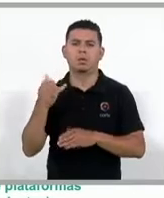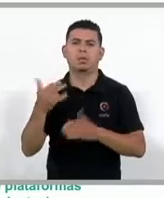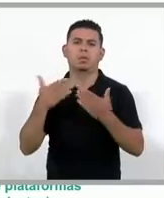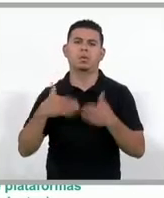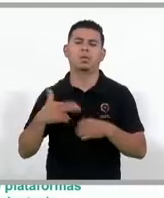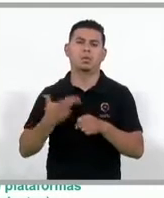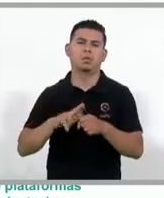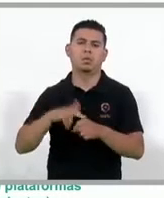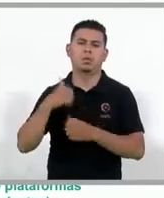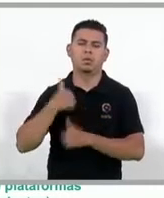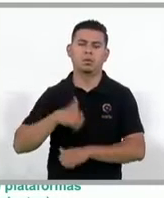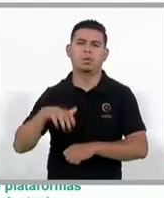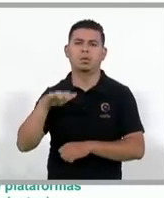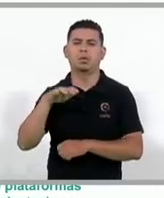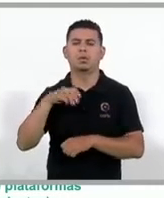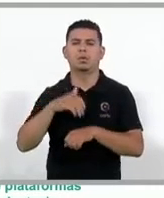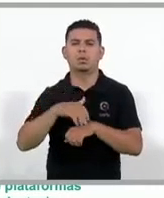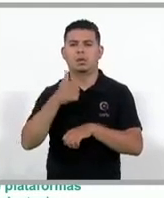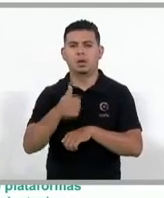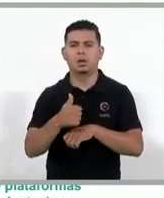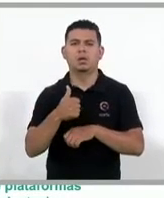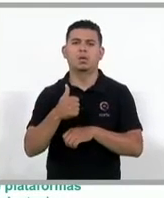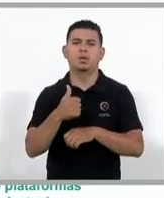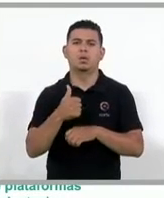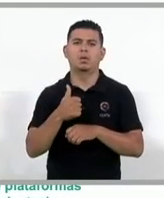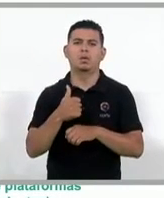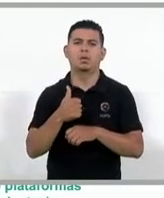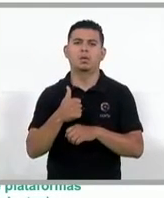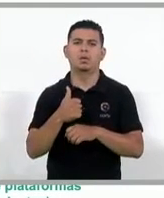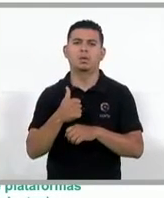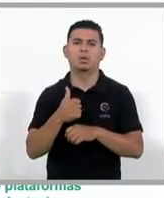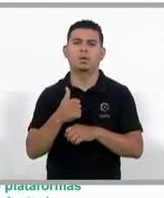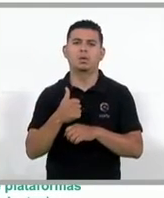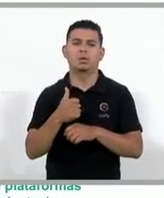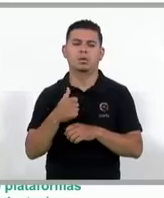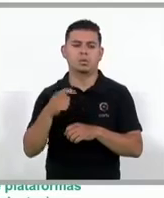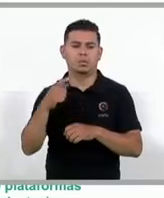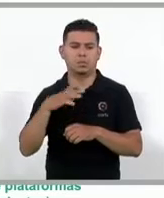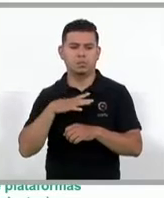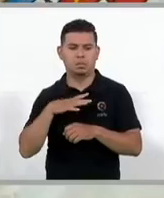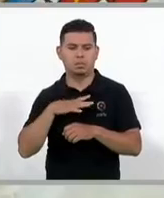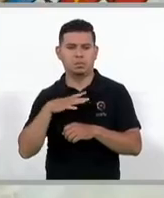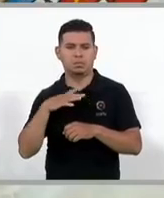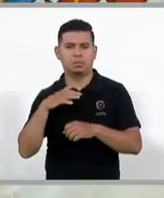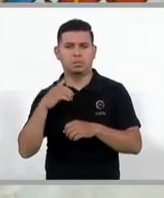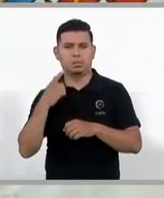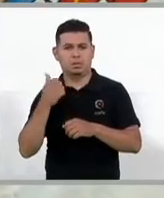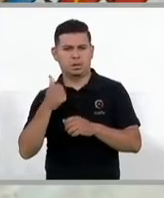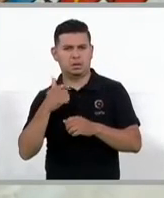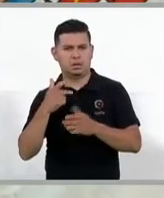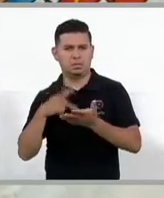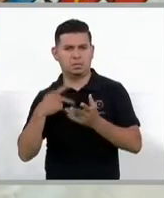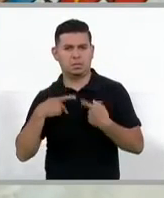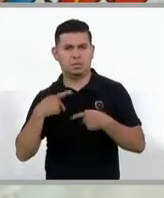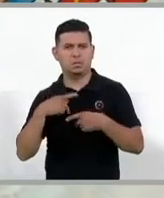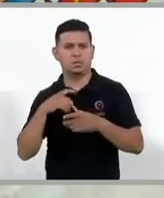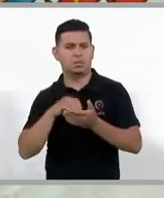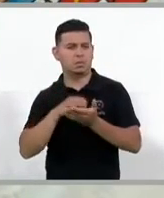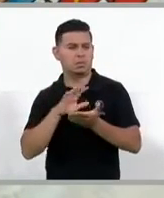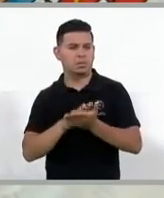y para la jurisdicción sanitaria número 66 casos reportados de